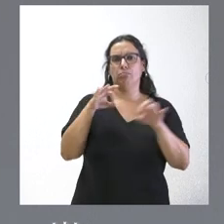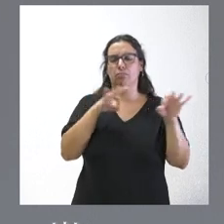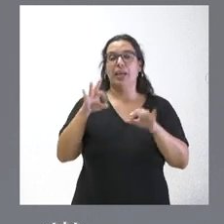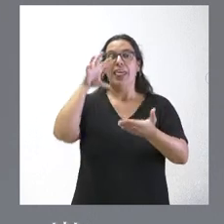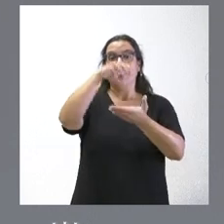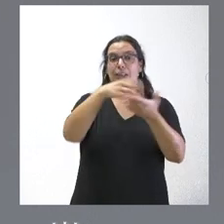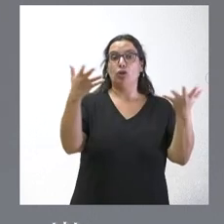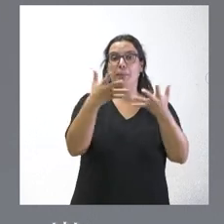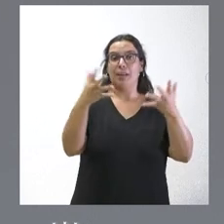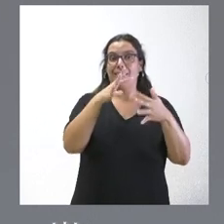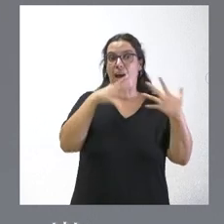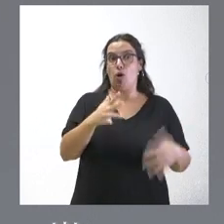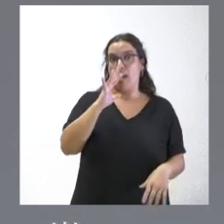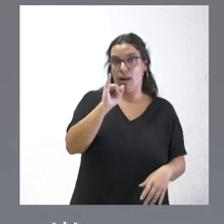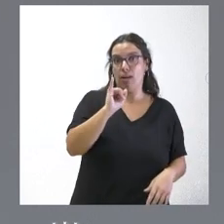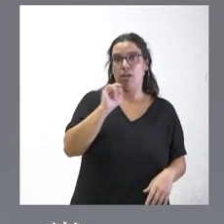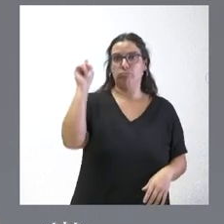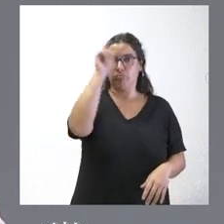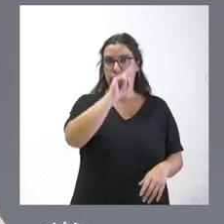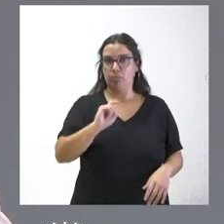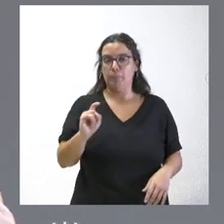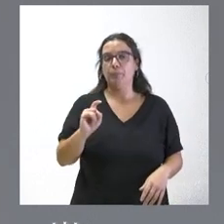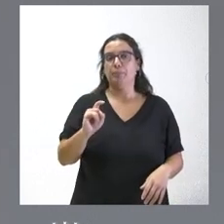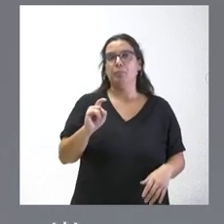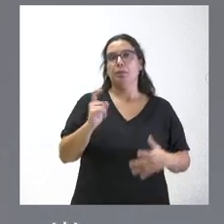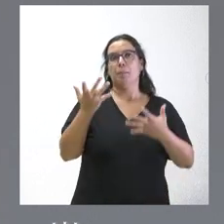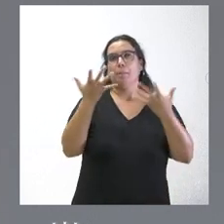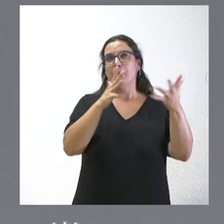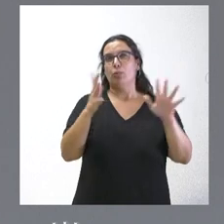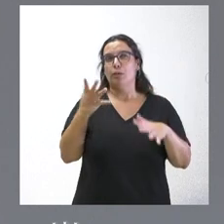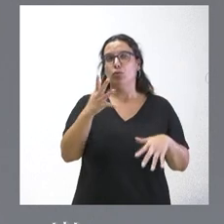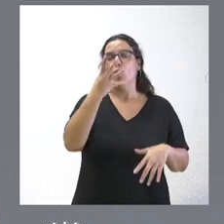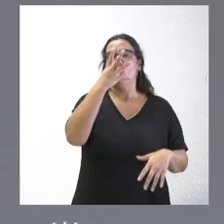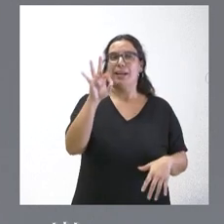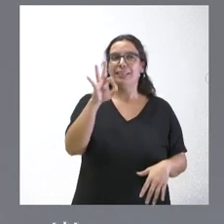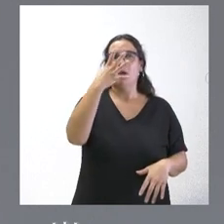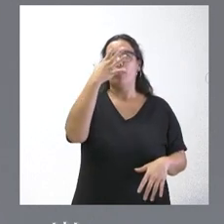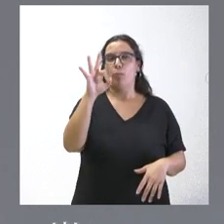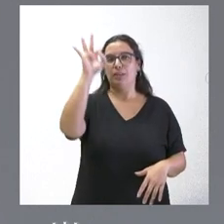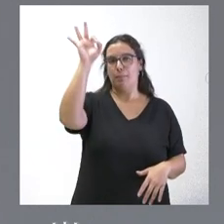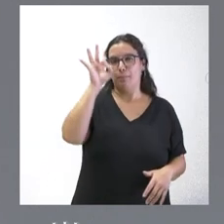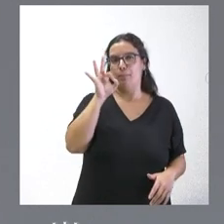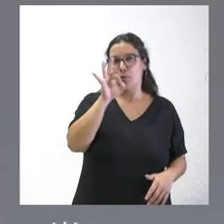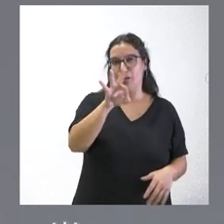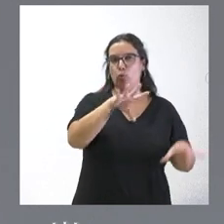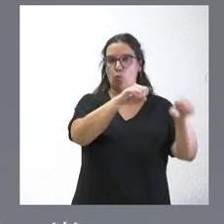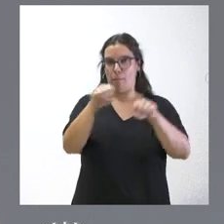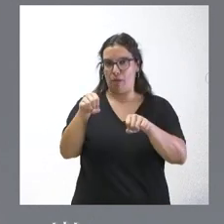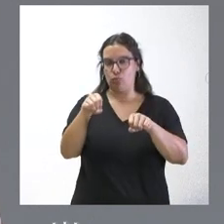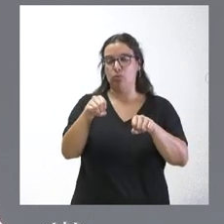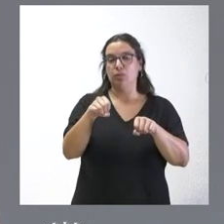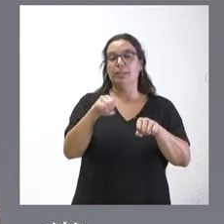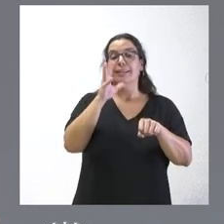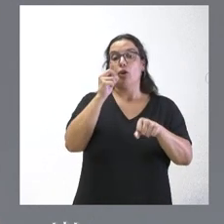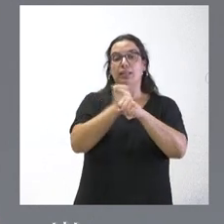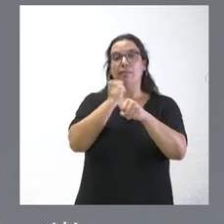emergencia que hay ahora mismo en la comunidad están en torno al 40 50 por ciento de ocupación y se está trabajando